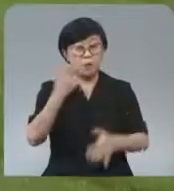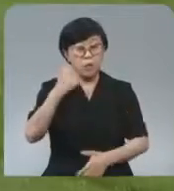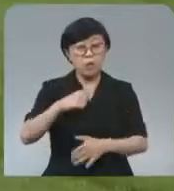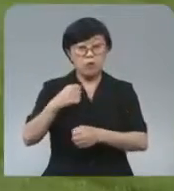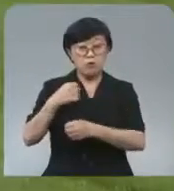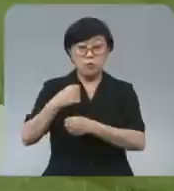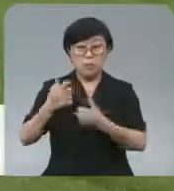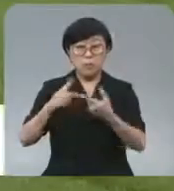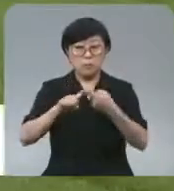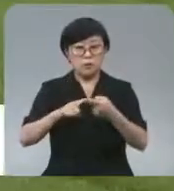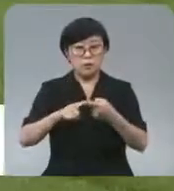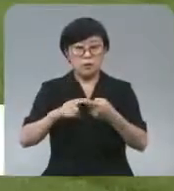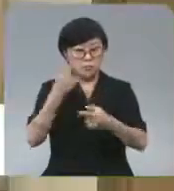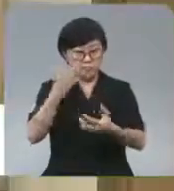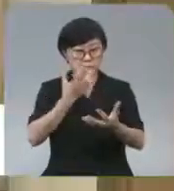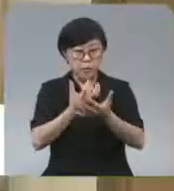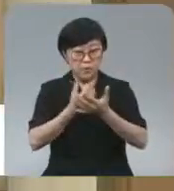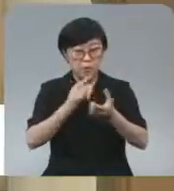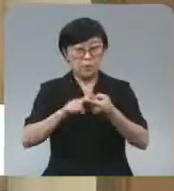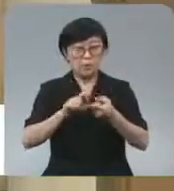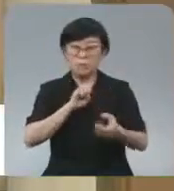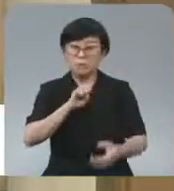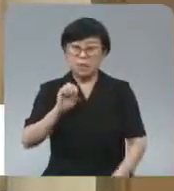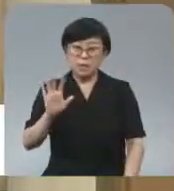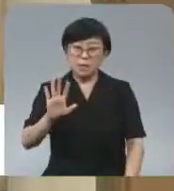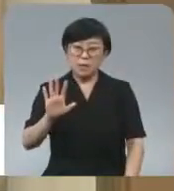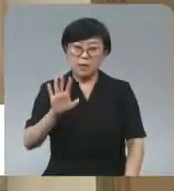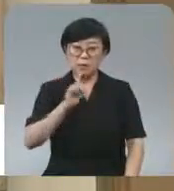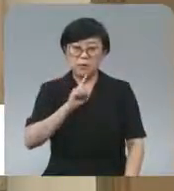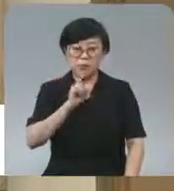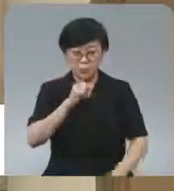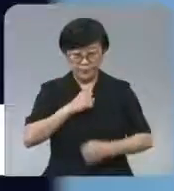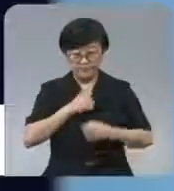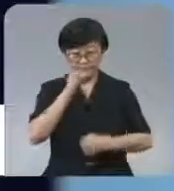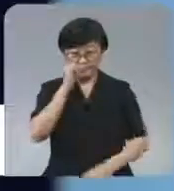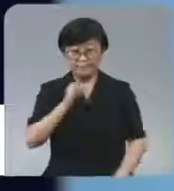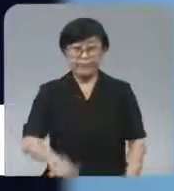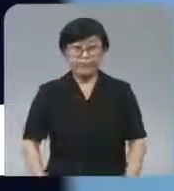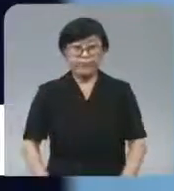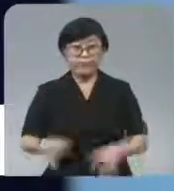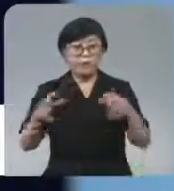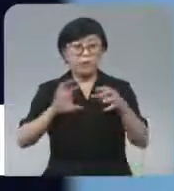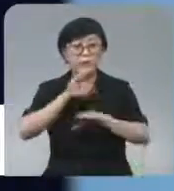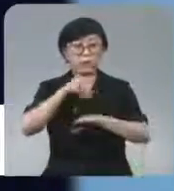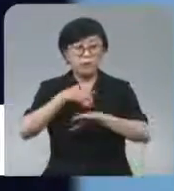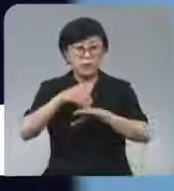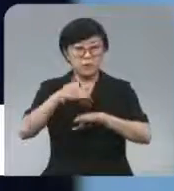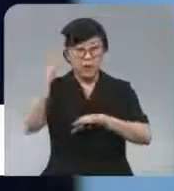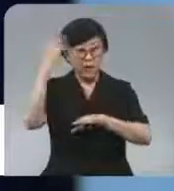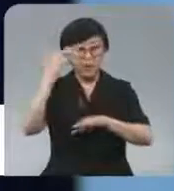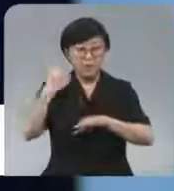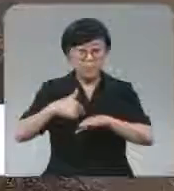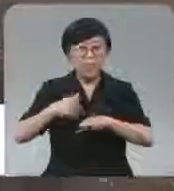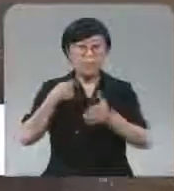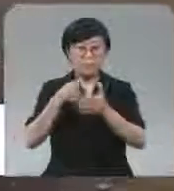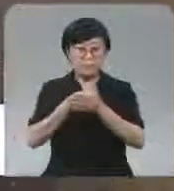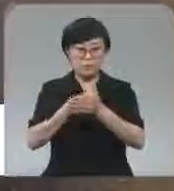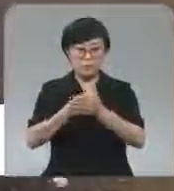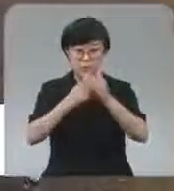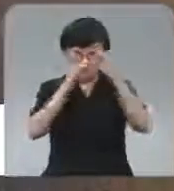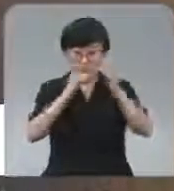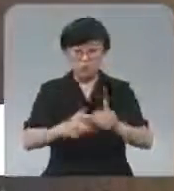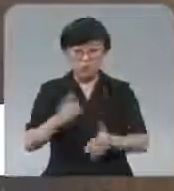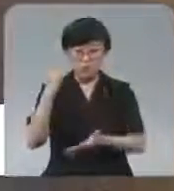reunión de ministros de exterior de dicho foro wang propuso flexibilizar las sanciones de la onu contra corea del norte como vía para